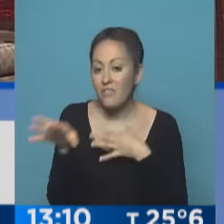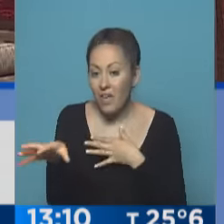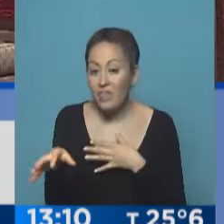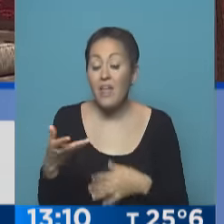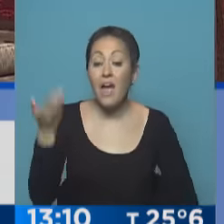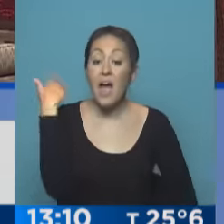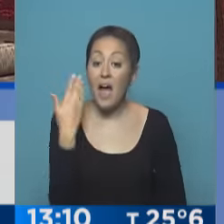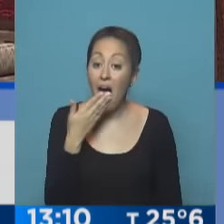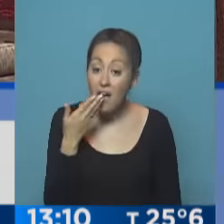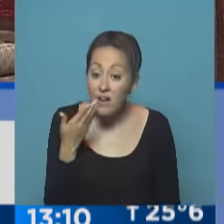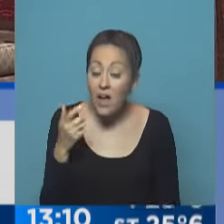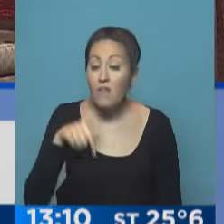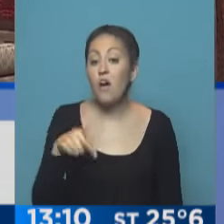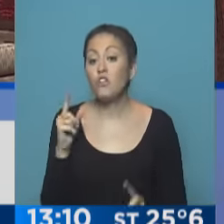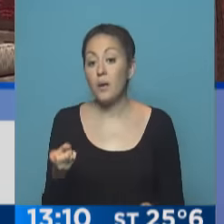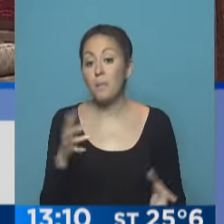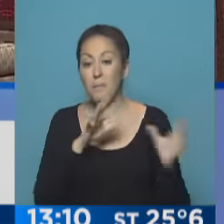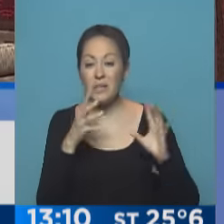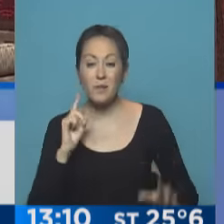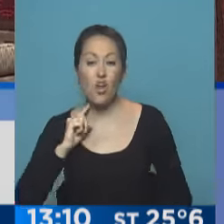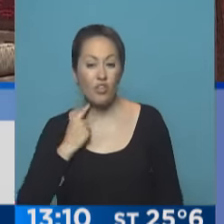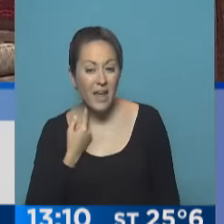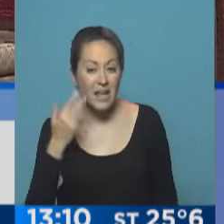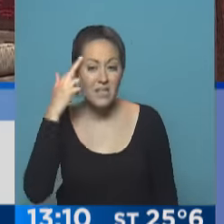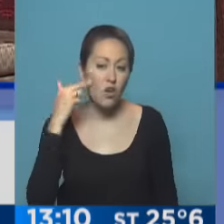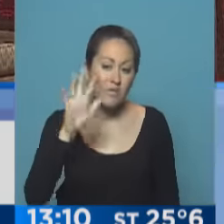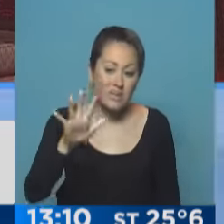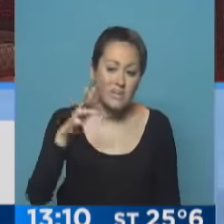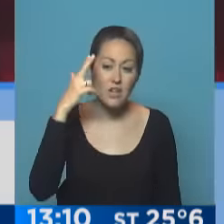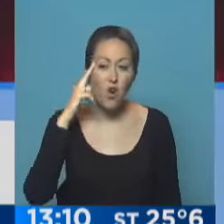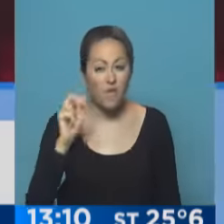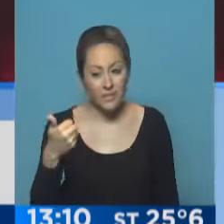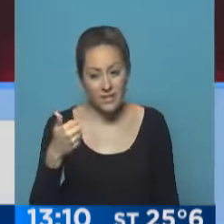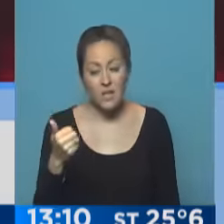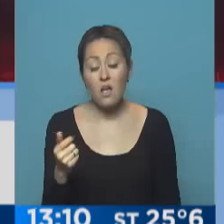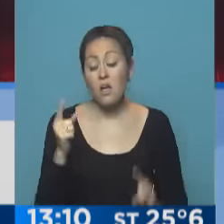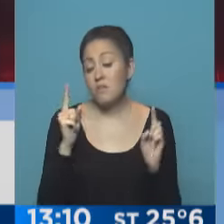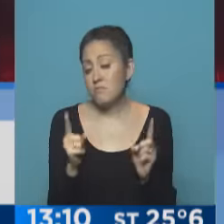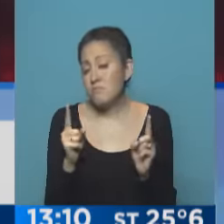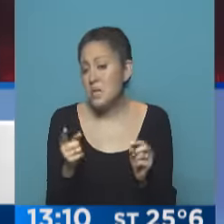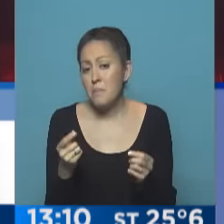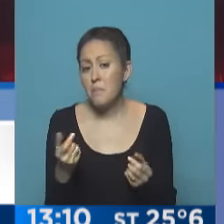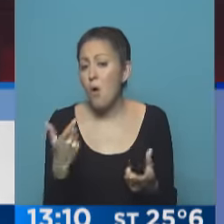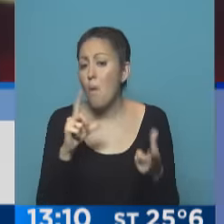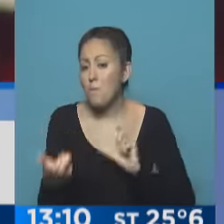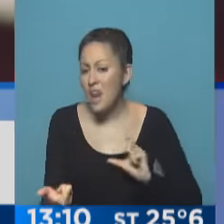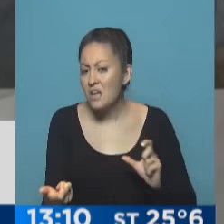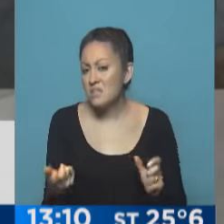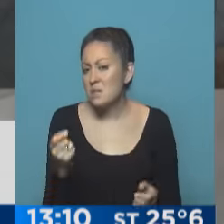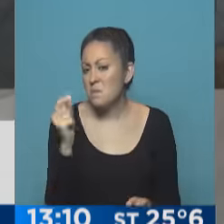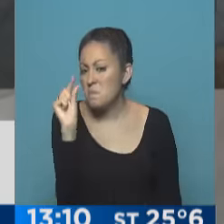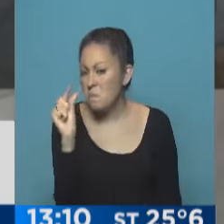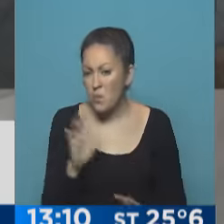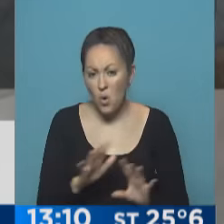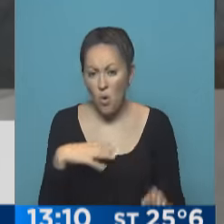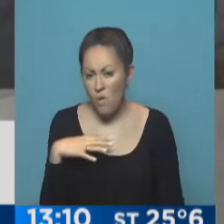hablaba y esta mañana también de un valor de 1395 1396 al cual repito prácticamente no se hacen operaciones no Claro claro No